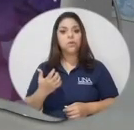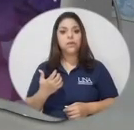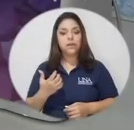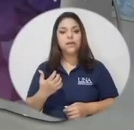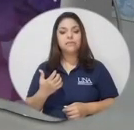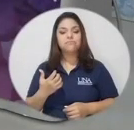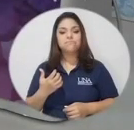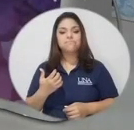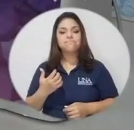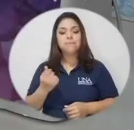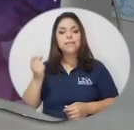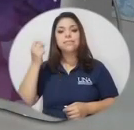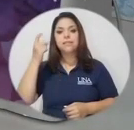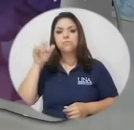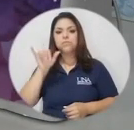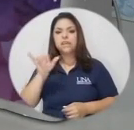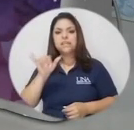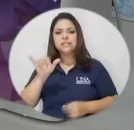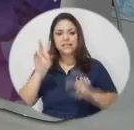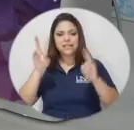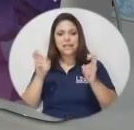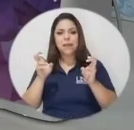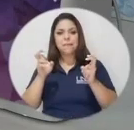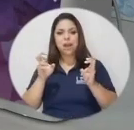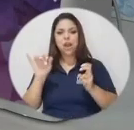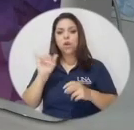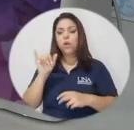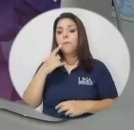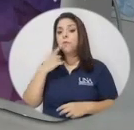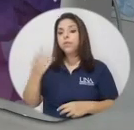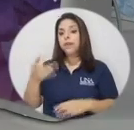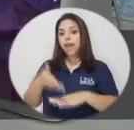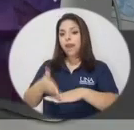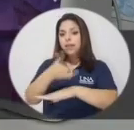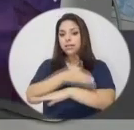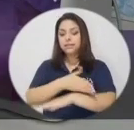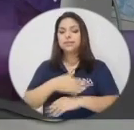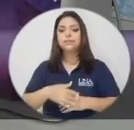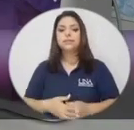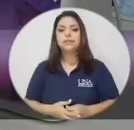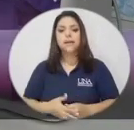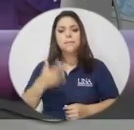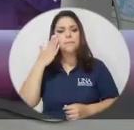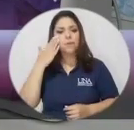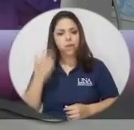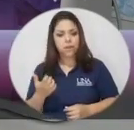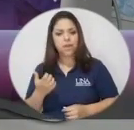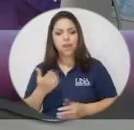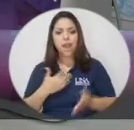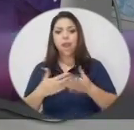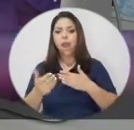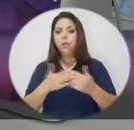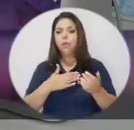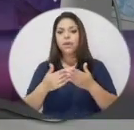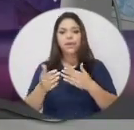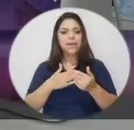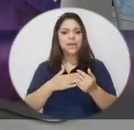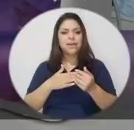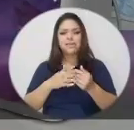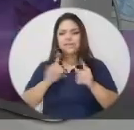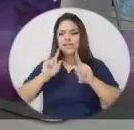pone sobre la palestra ese tema que yo mencionaba antes de pasar el video de ella, de por qué, a pesar de las